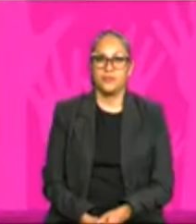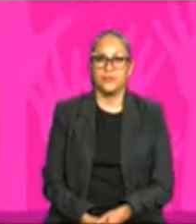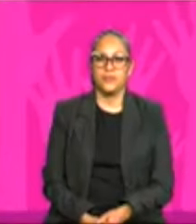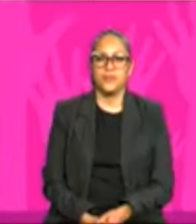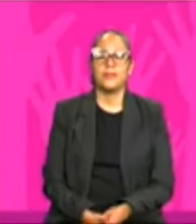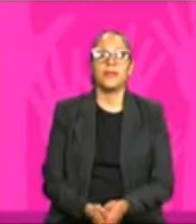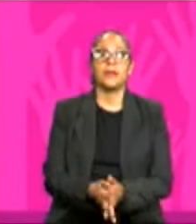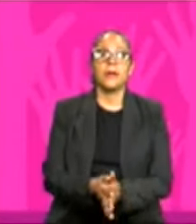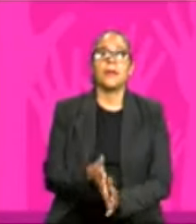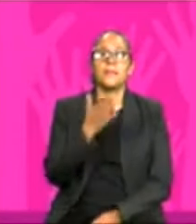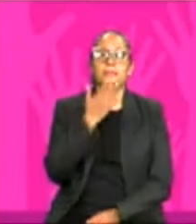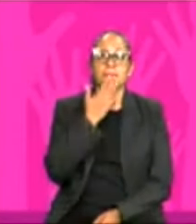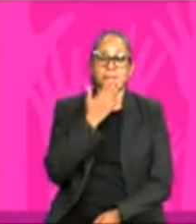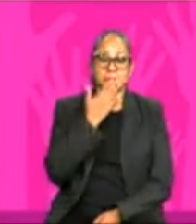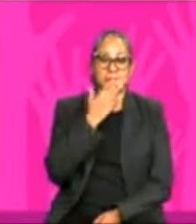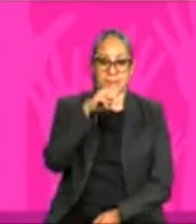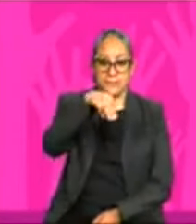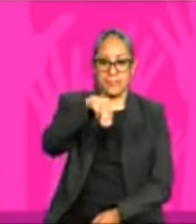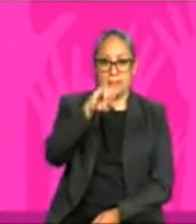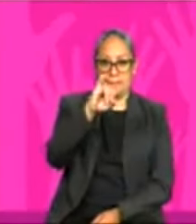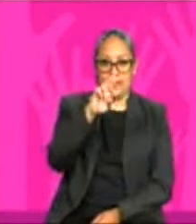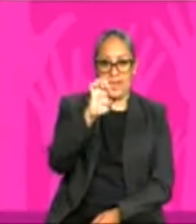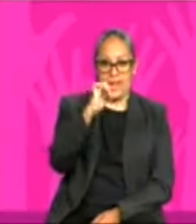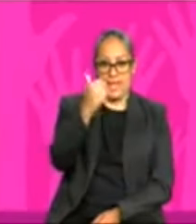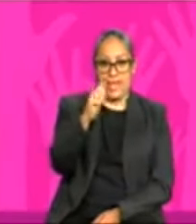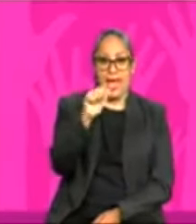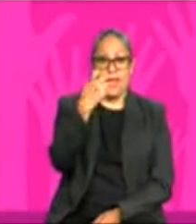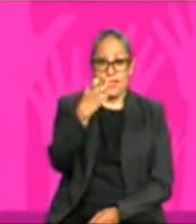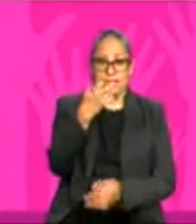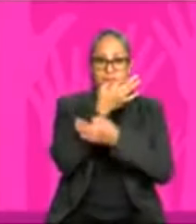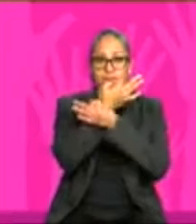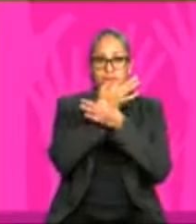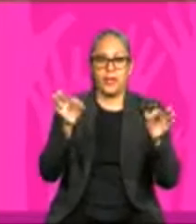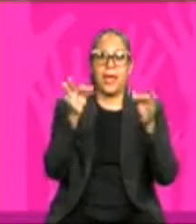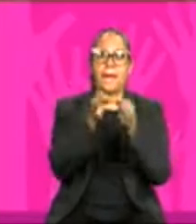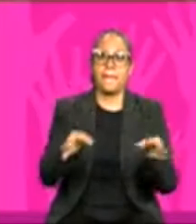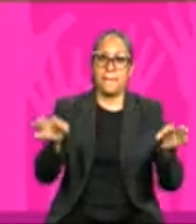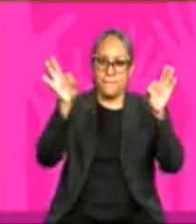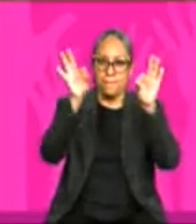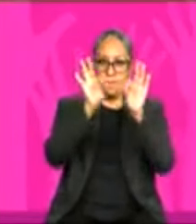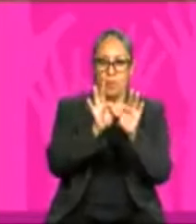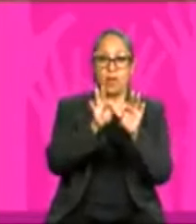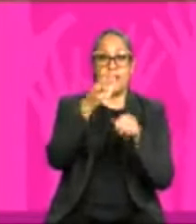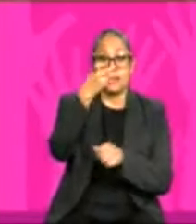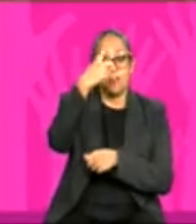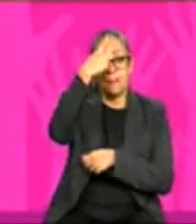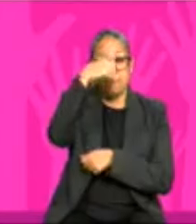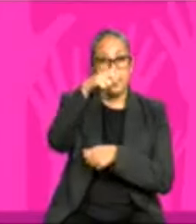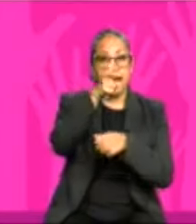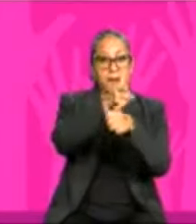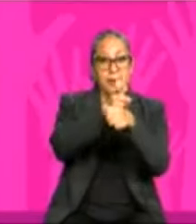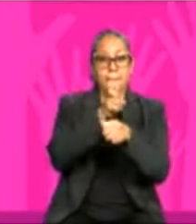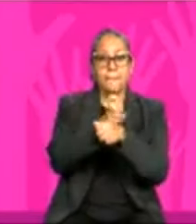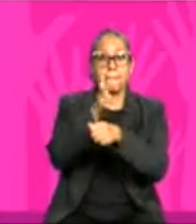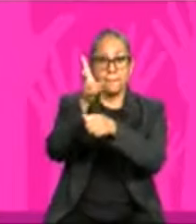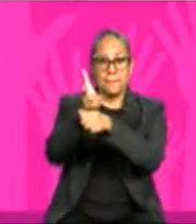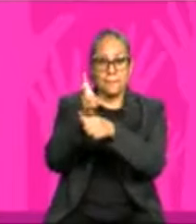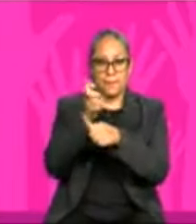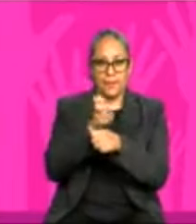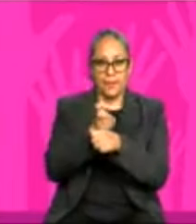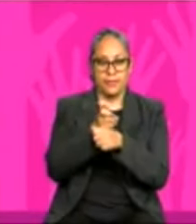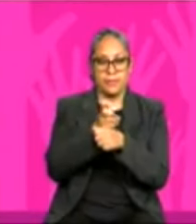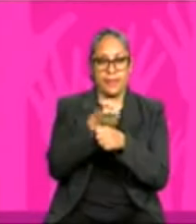Del INPEPAC, la maestra Mireya Gali, por este importantísimo mensaje que va con un llamado a la